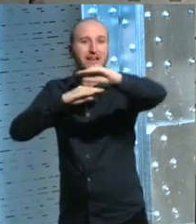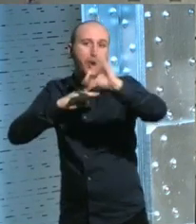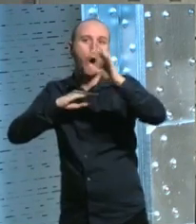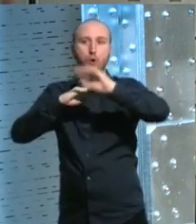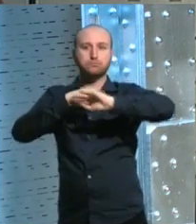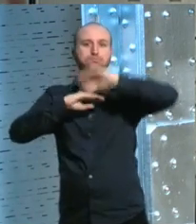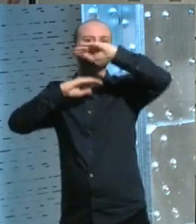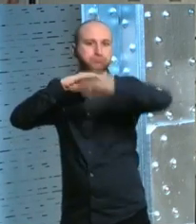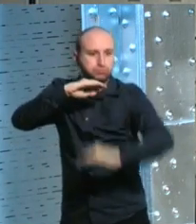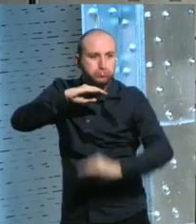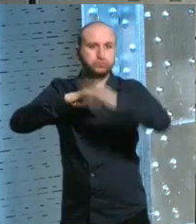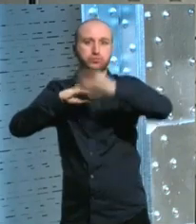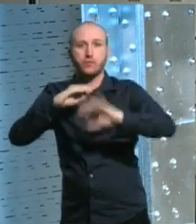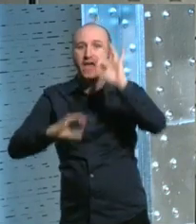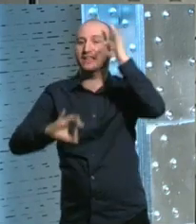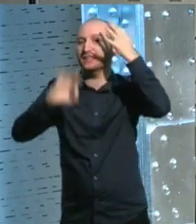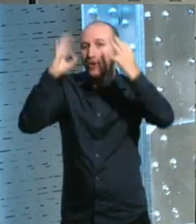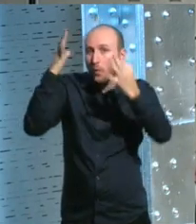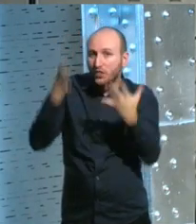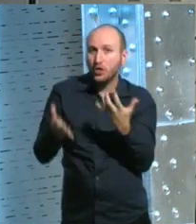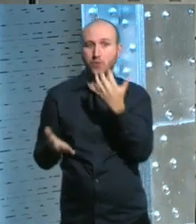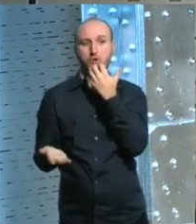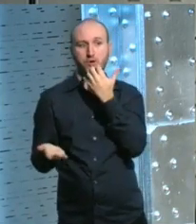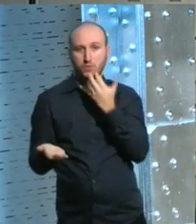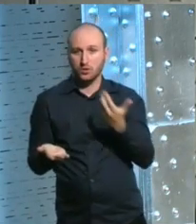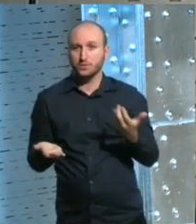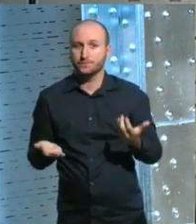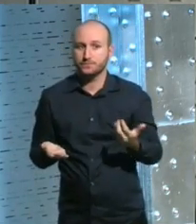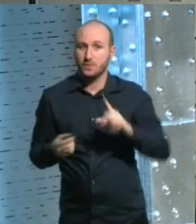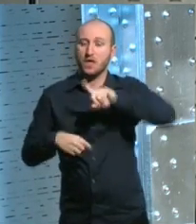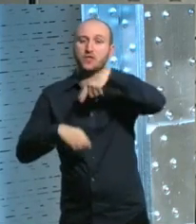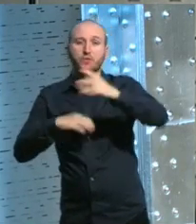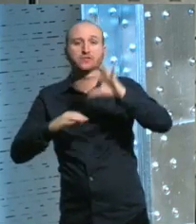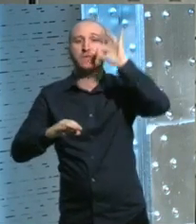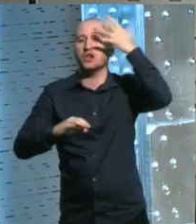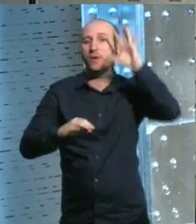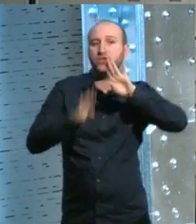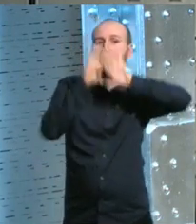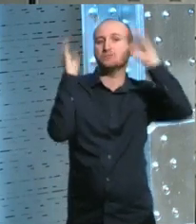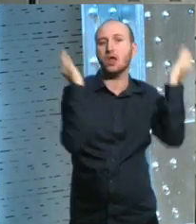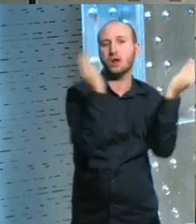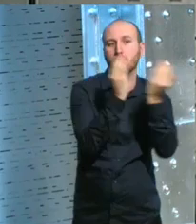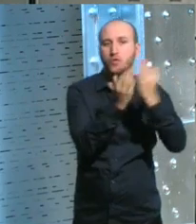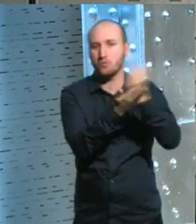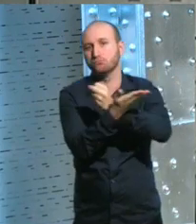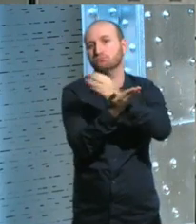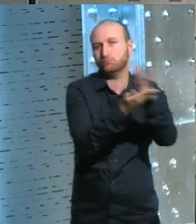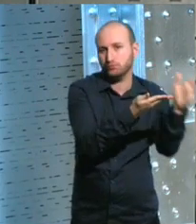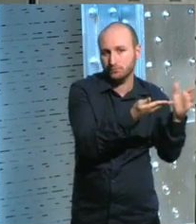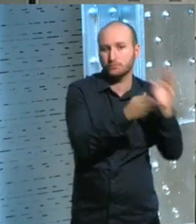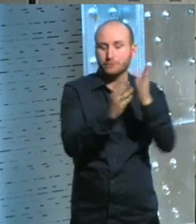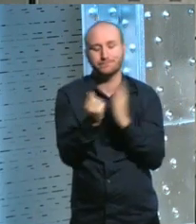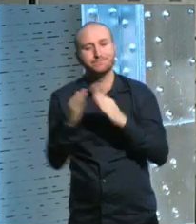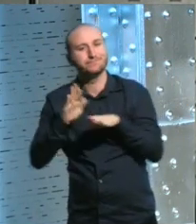la innovación en Silicon Valley, foco central, y la innovación en el resto del mundo. Eso por una parte.